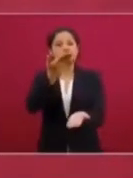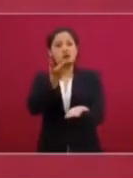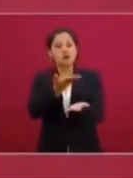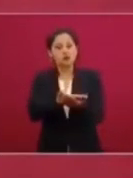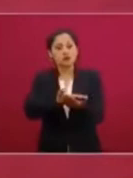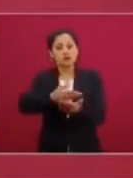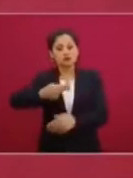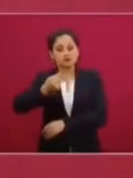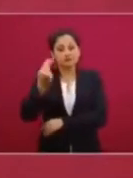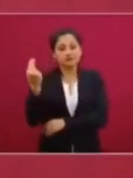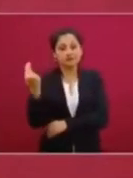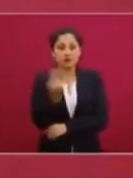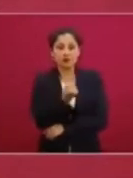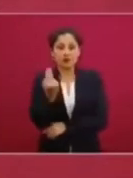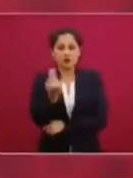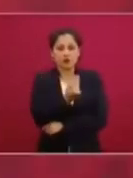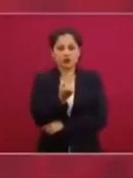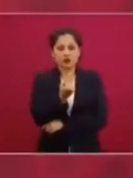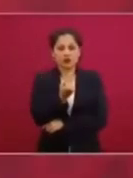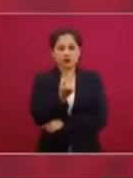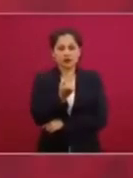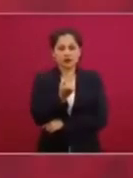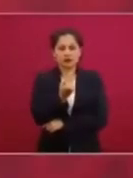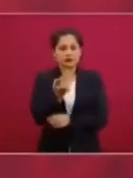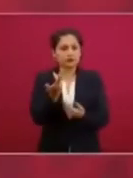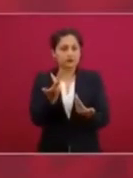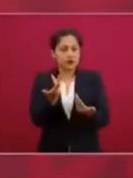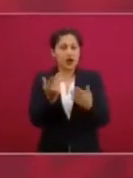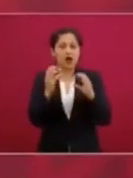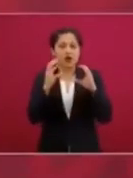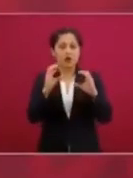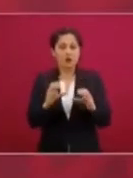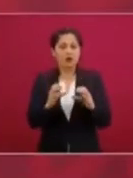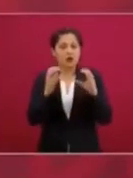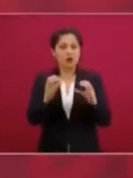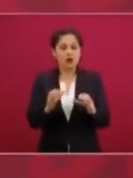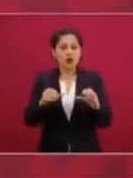y categórica de las siguientes medidas.